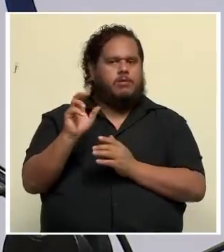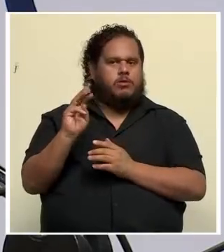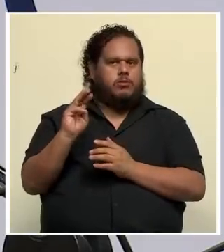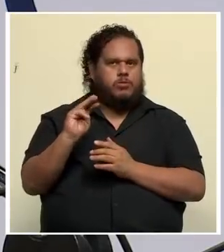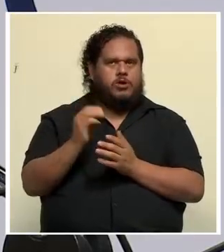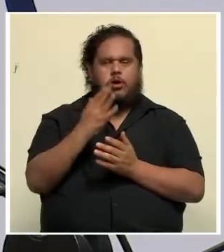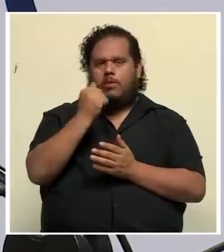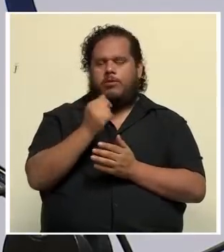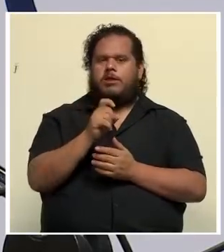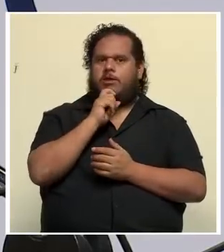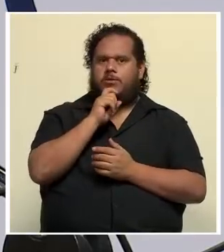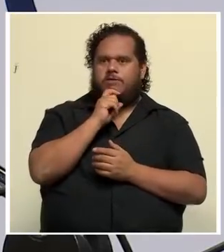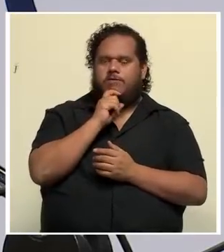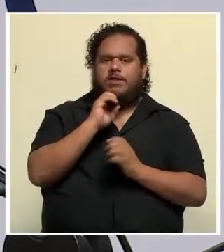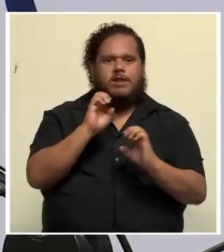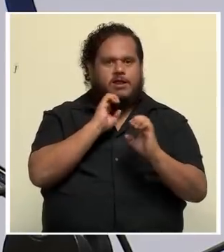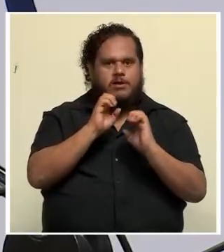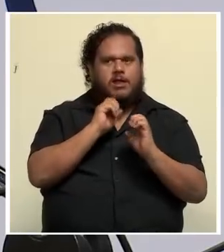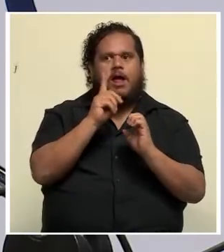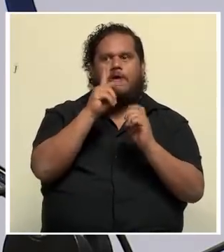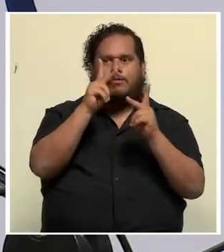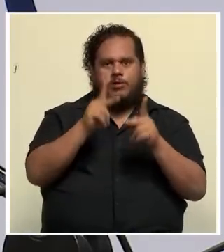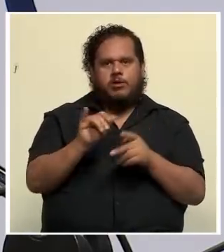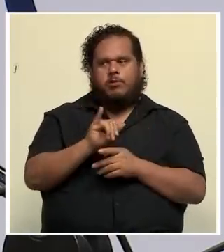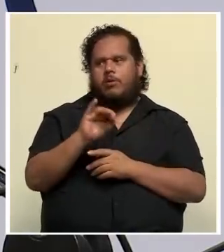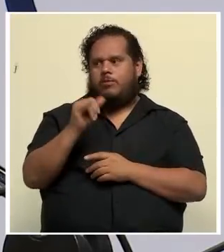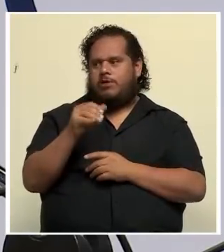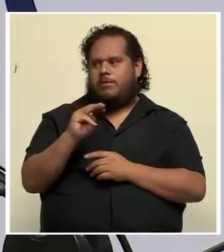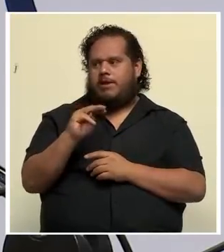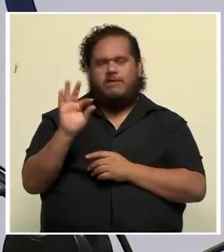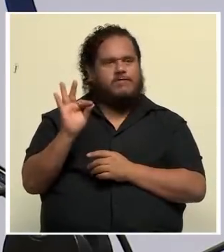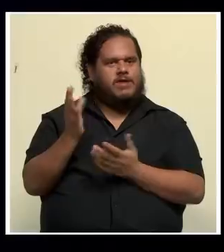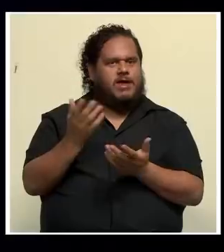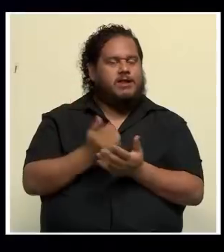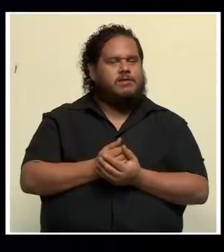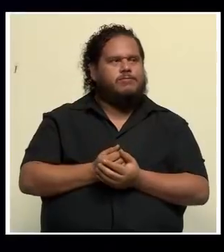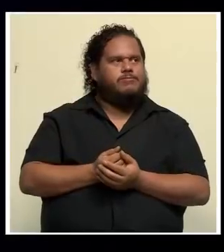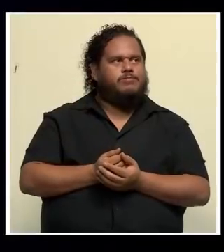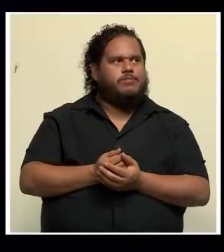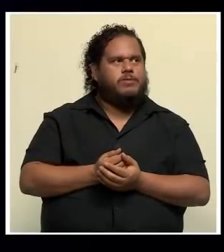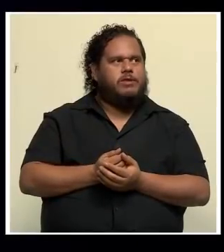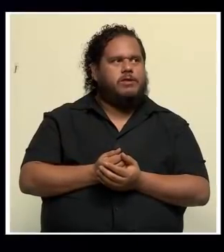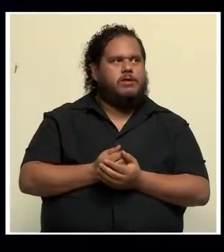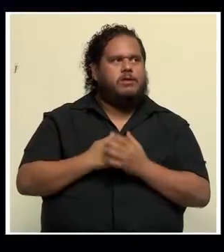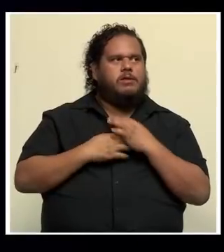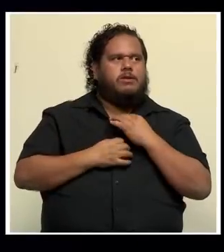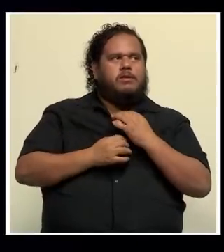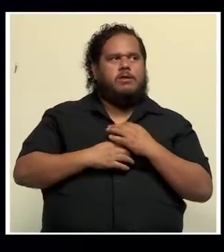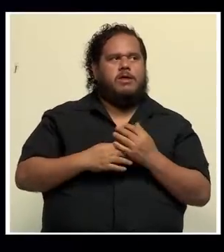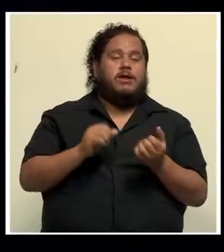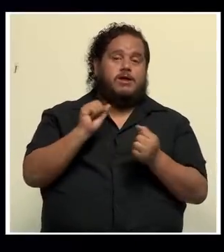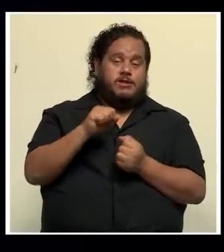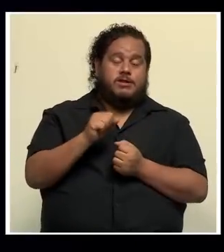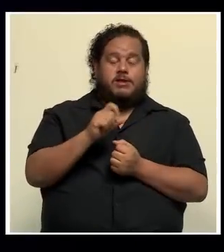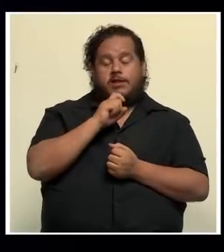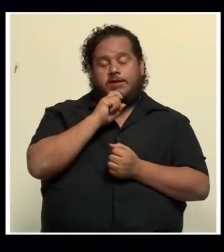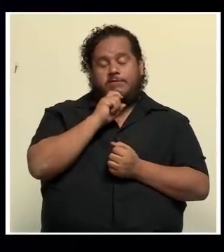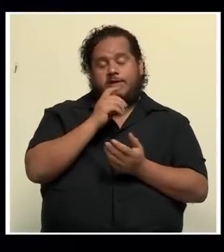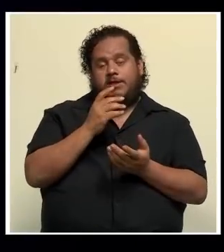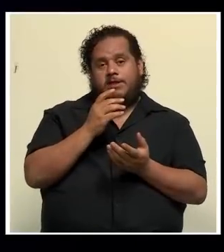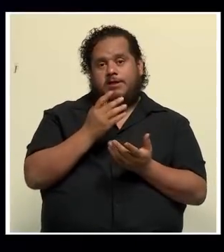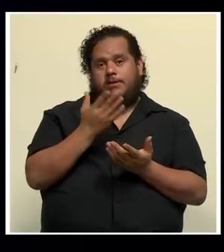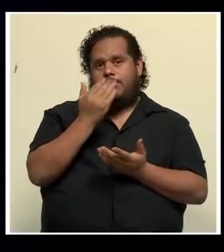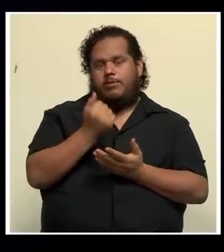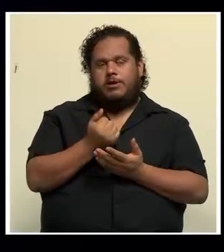es muy difícil entrevistar a un personaje como José María Figueres, sin duda alguna. Sí, Vilma, es difícil, sobre todo porque